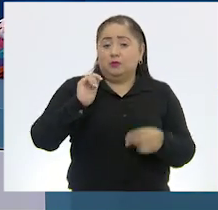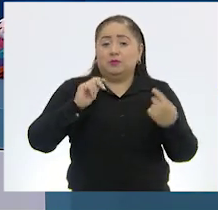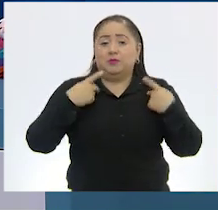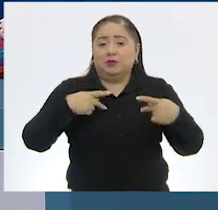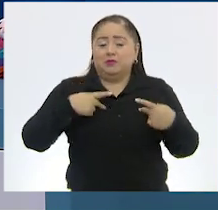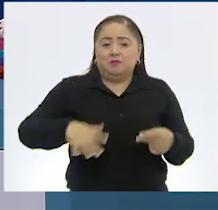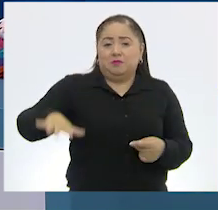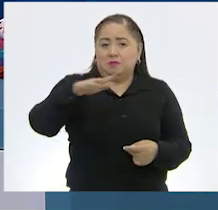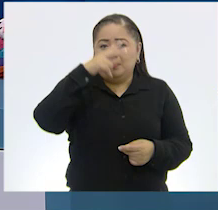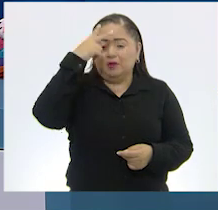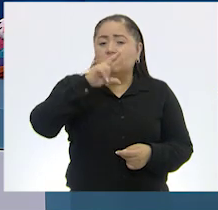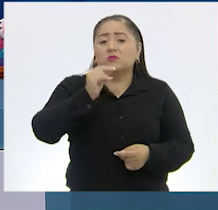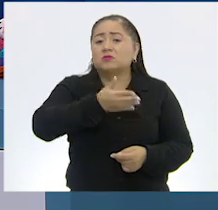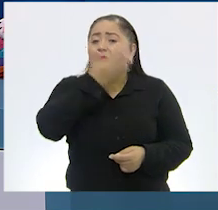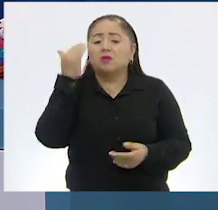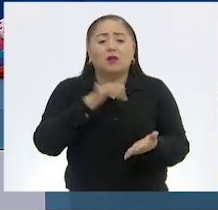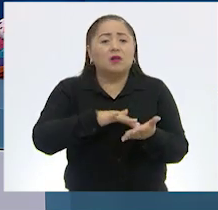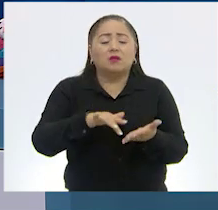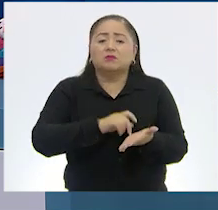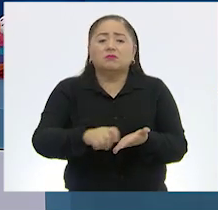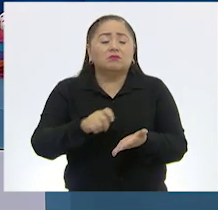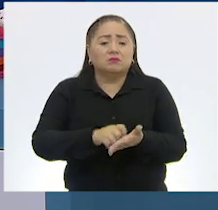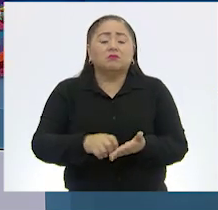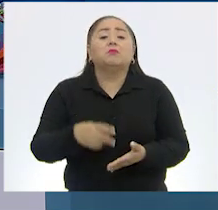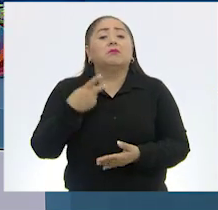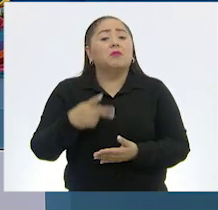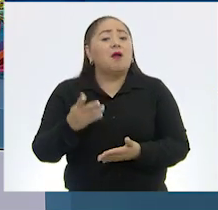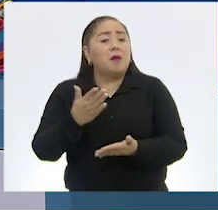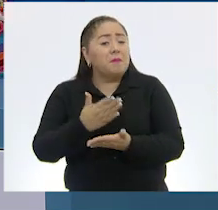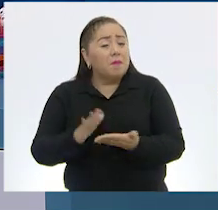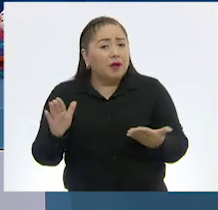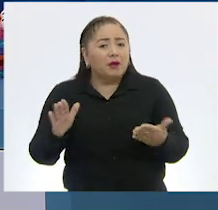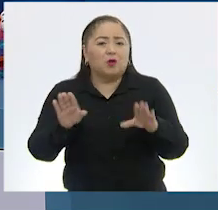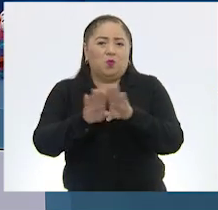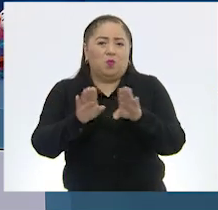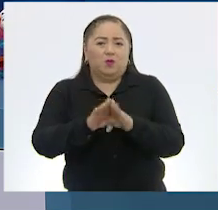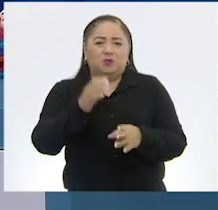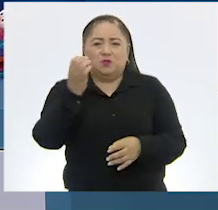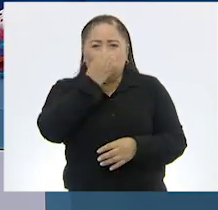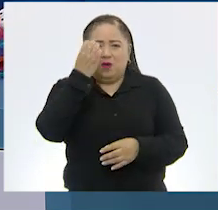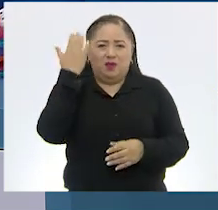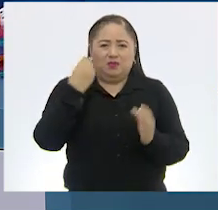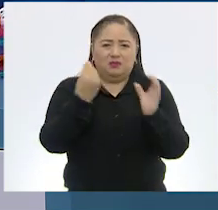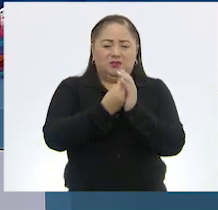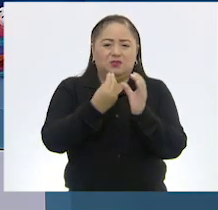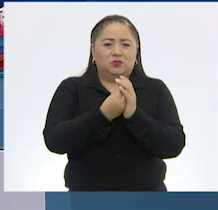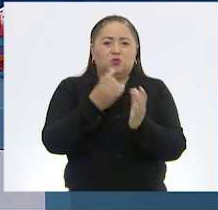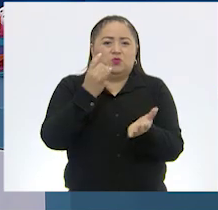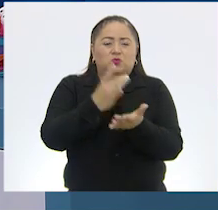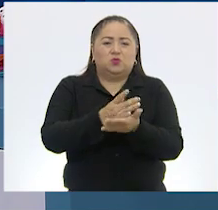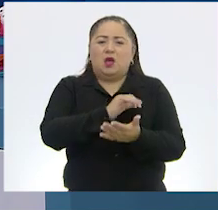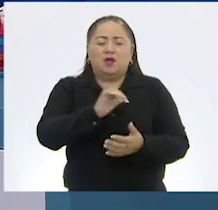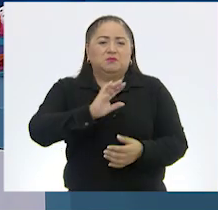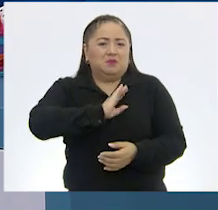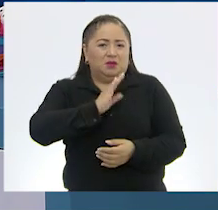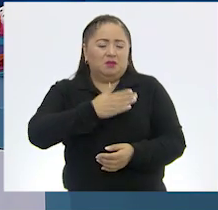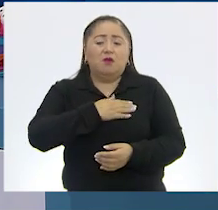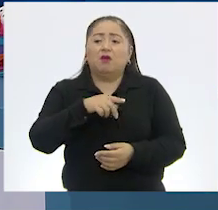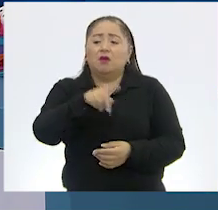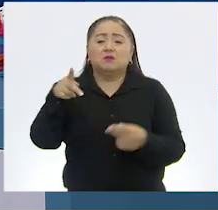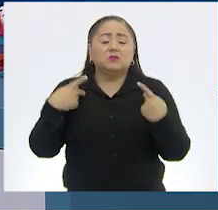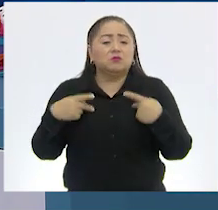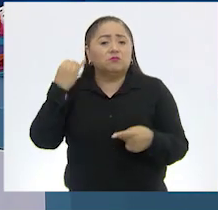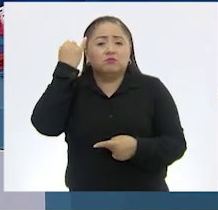población mexicana no sabía leer ni escribir y encima, como las escuelas impartían clases únicamente en español, las